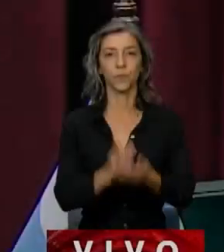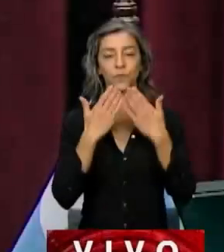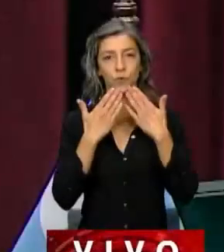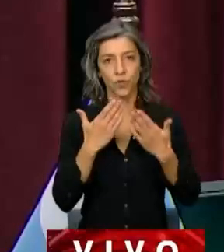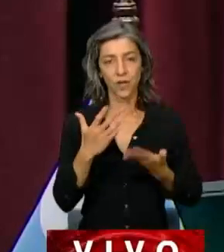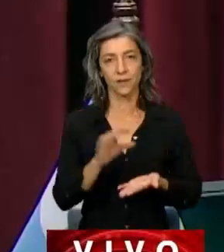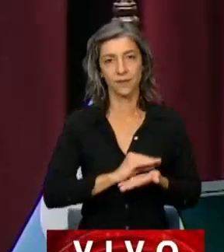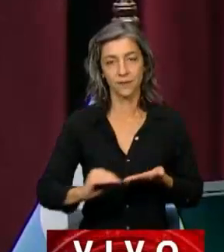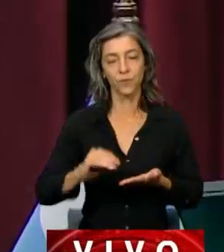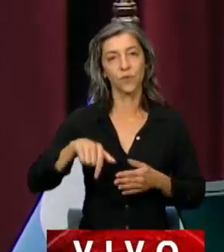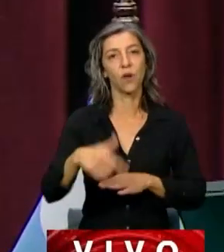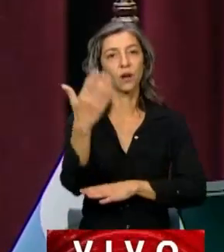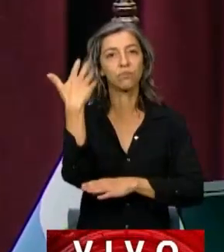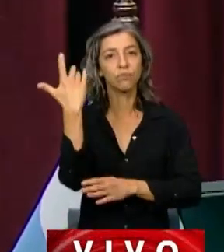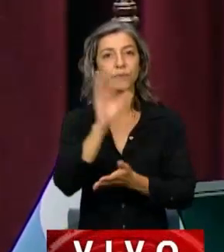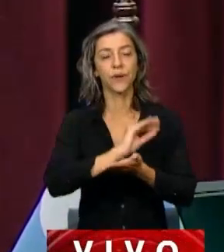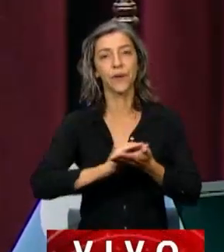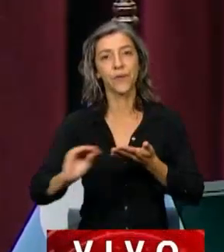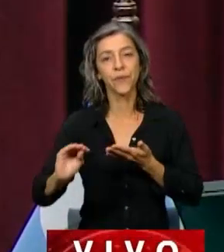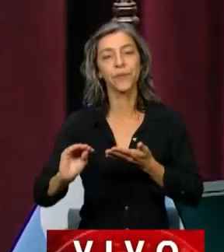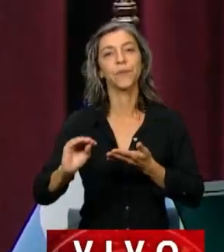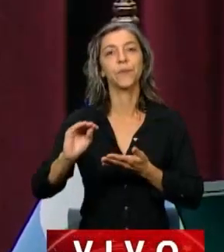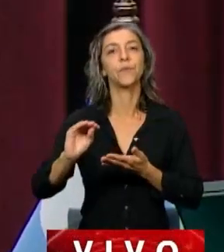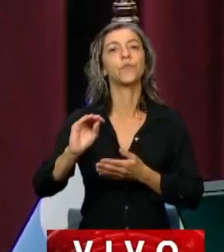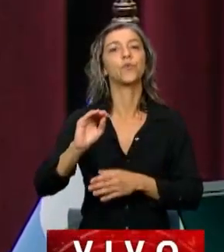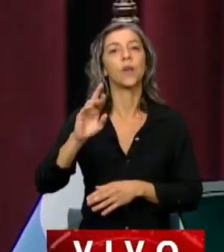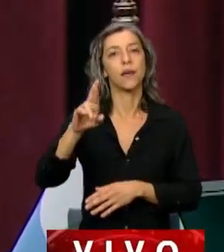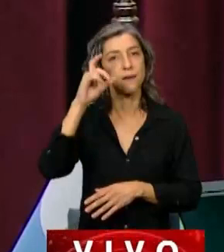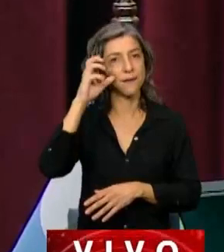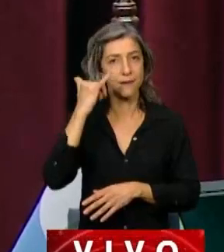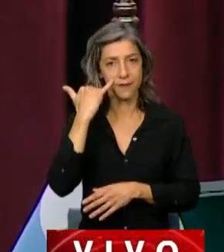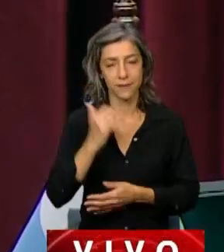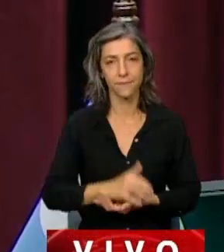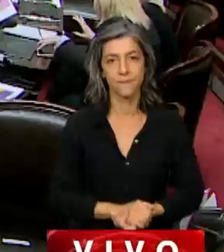Tiene la palabra la diputada María Luján Rey.